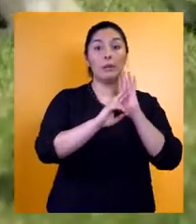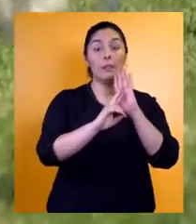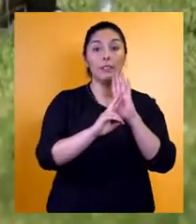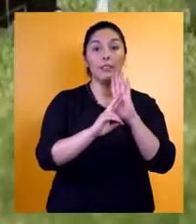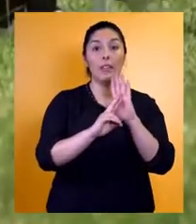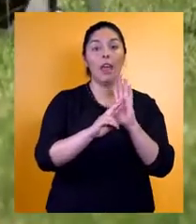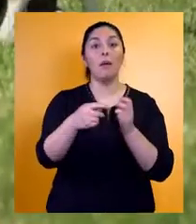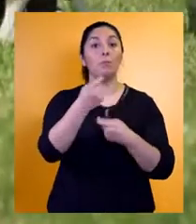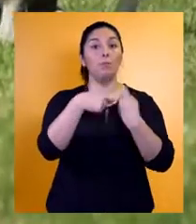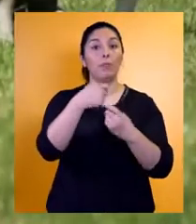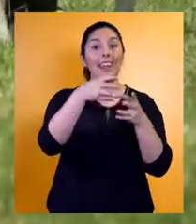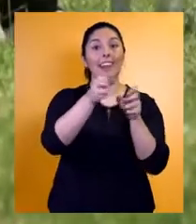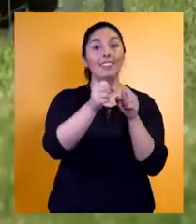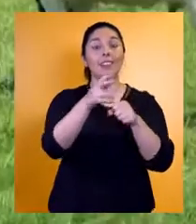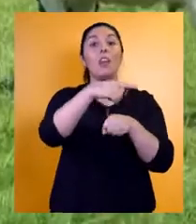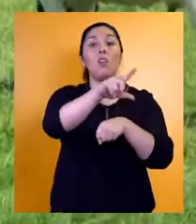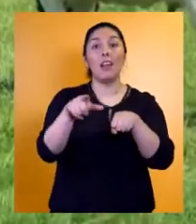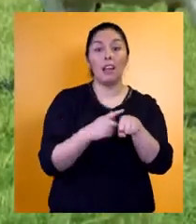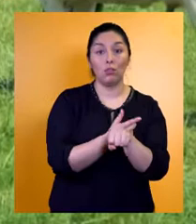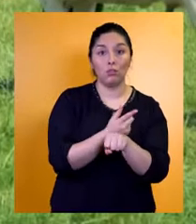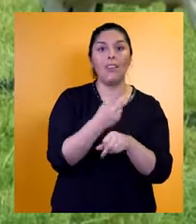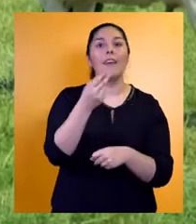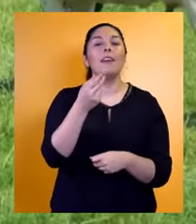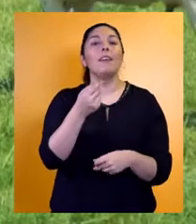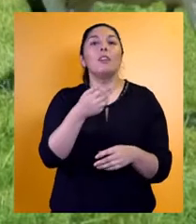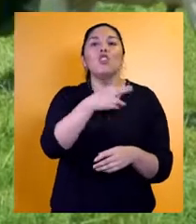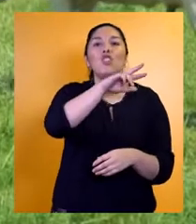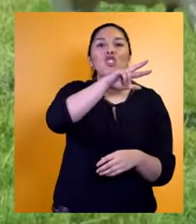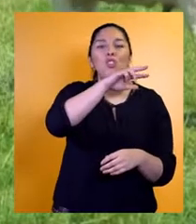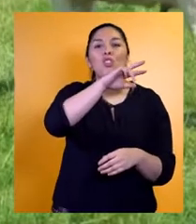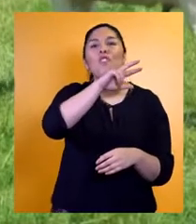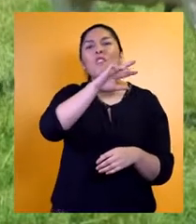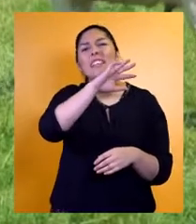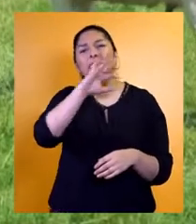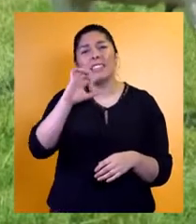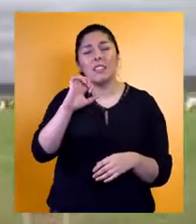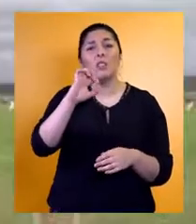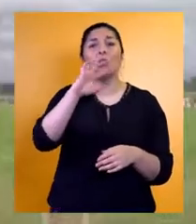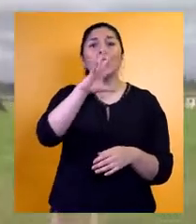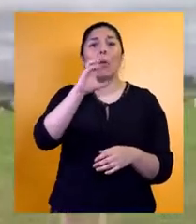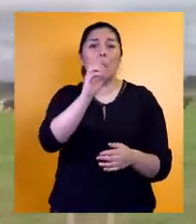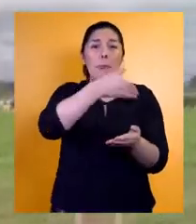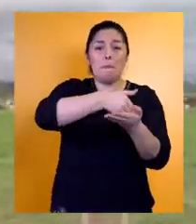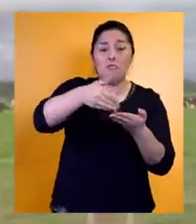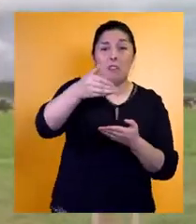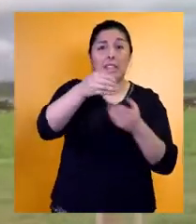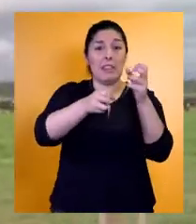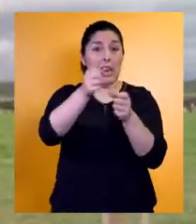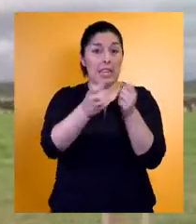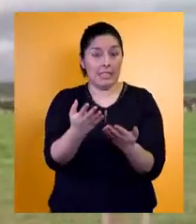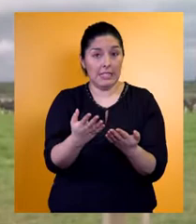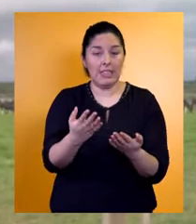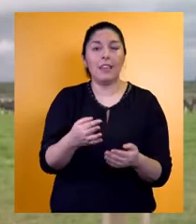44% representa la producción de la leche en la región Los Lagos, es decir, 950 millones de litros, y en conjunto con la